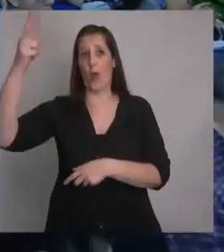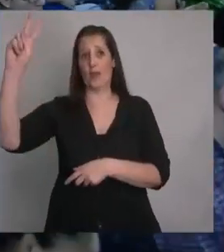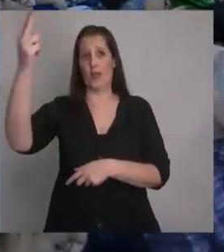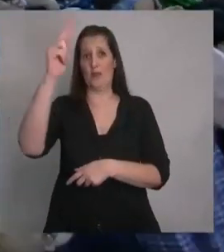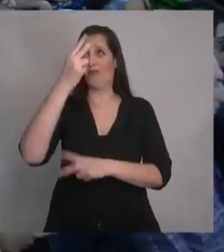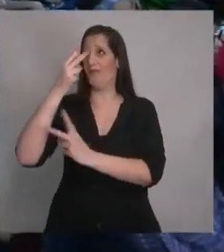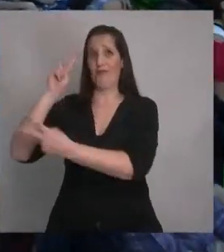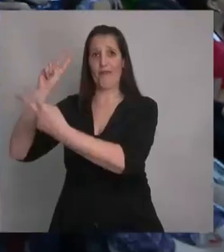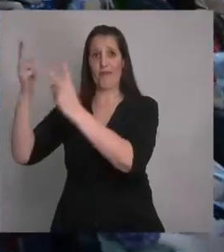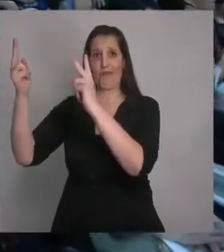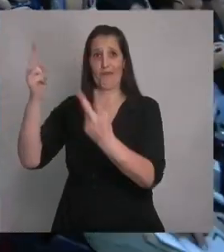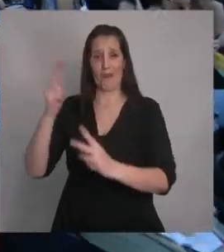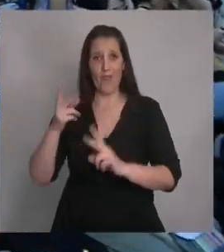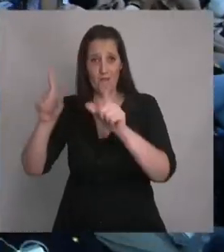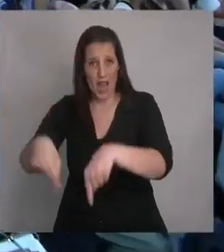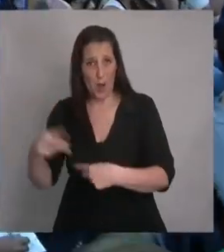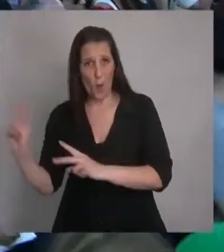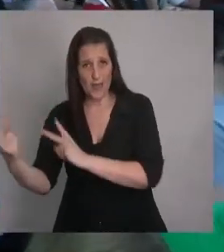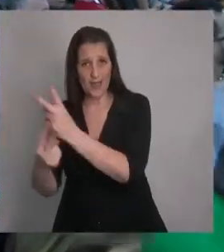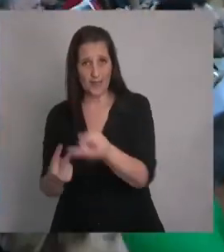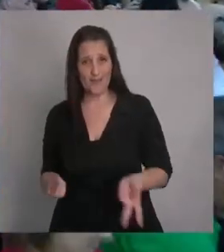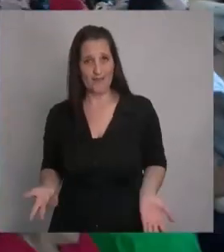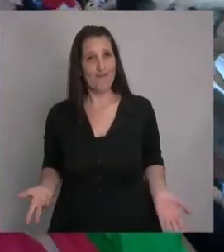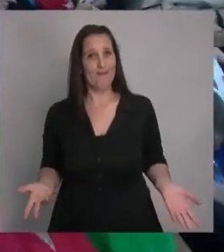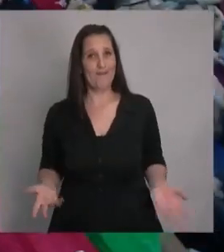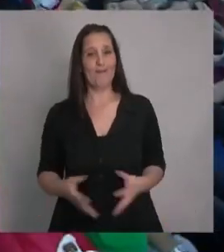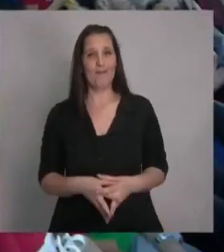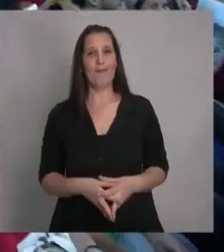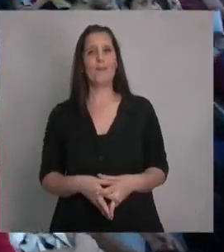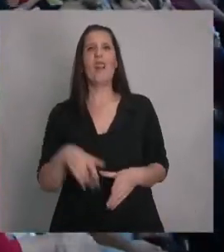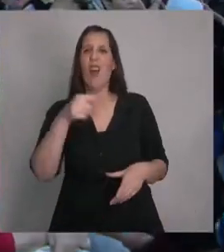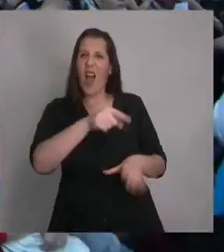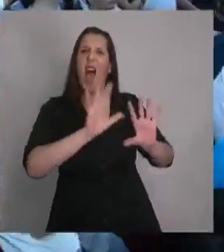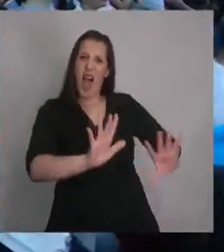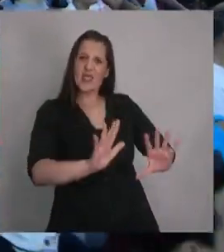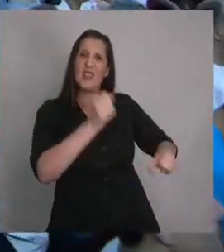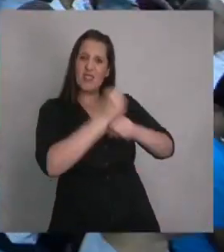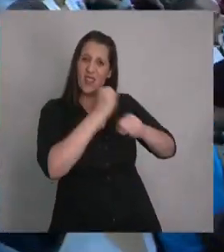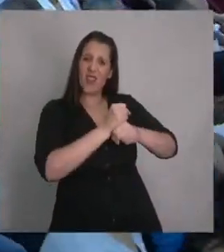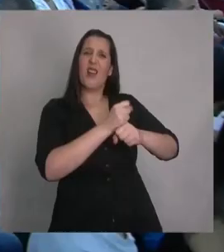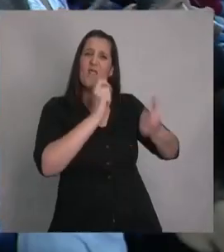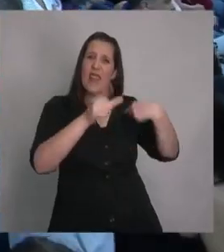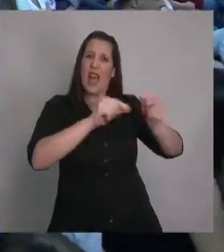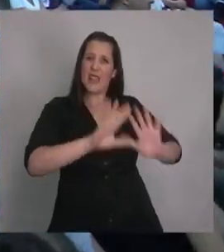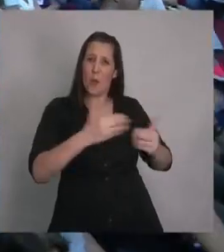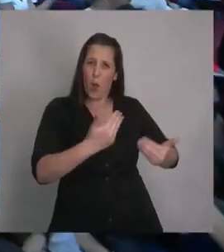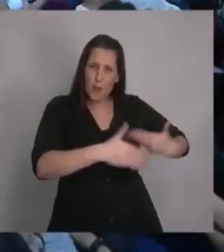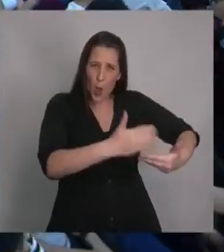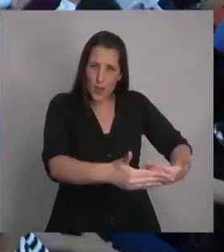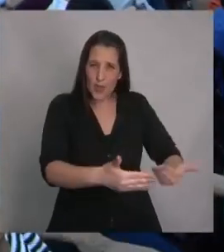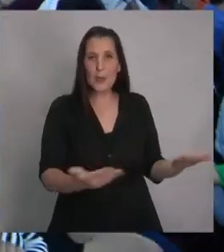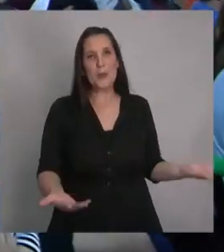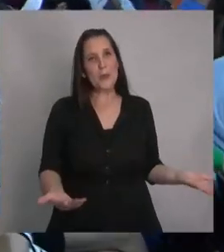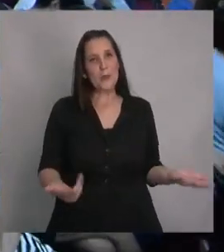capital fósil de hoy podía prosperar ese progresismo discusiones